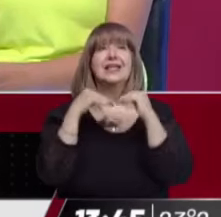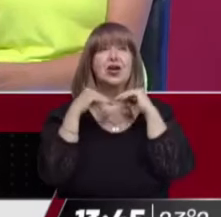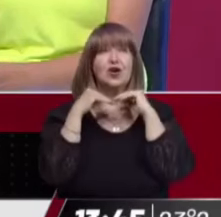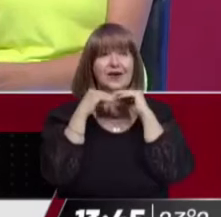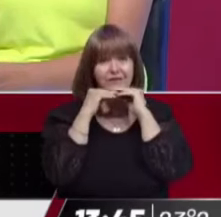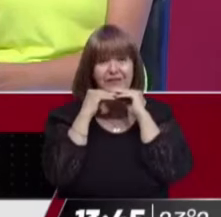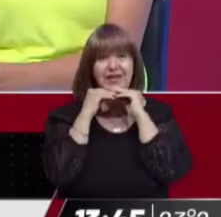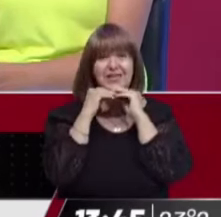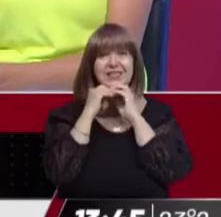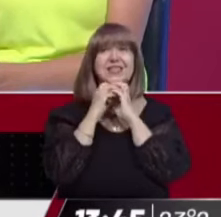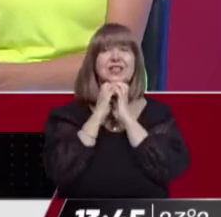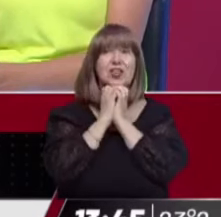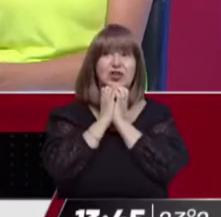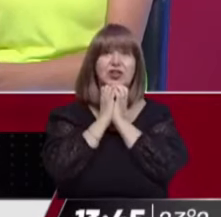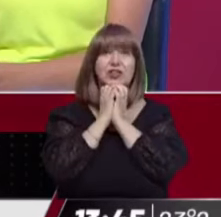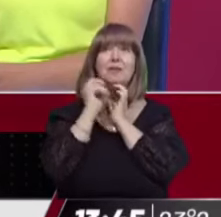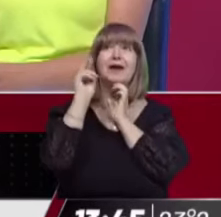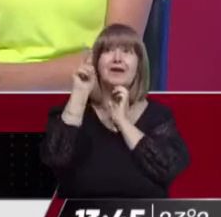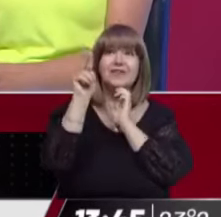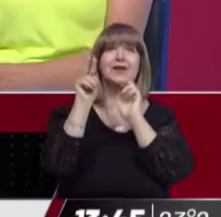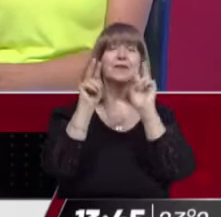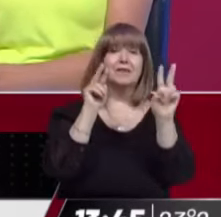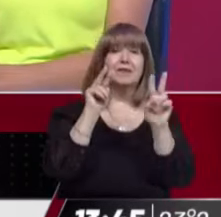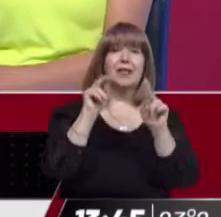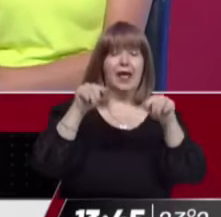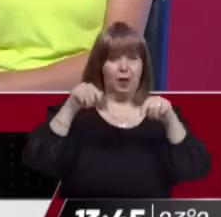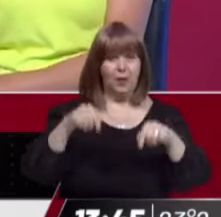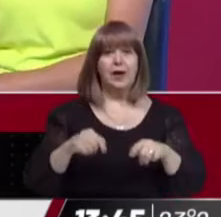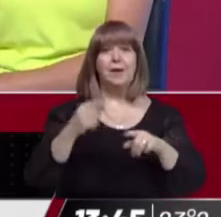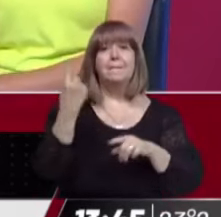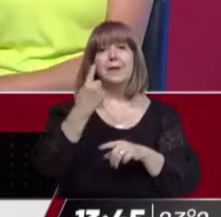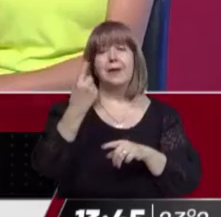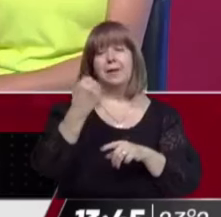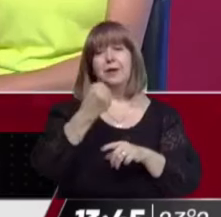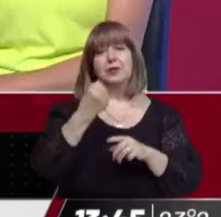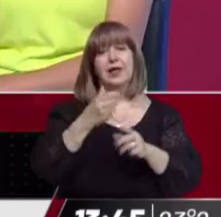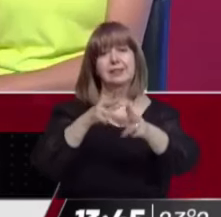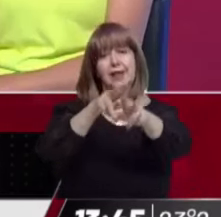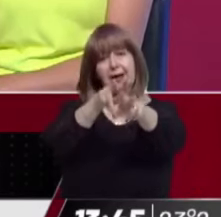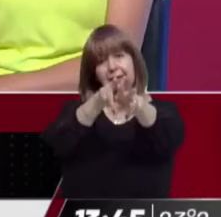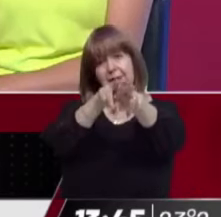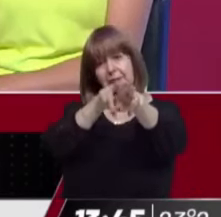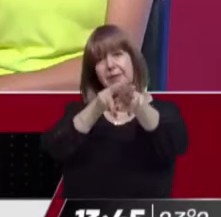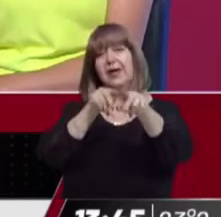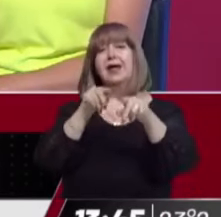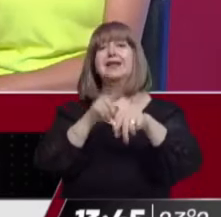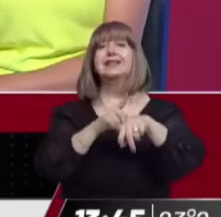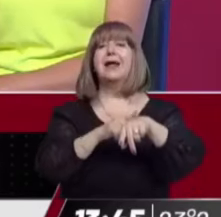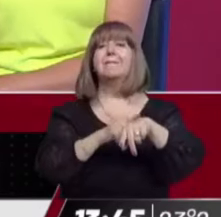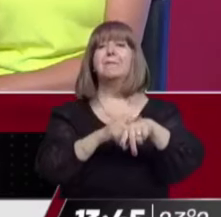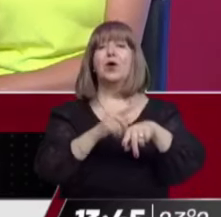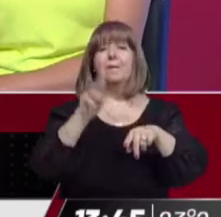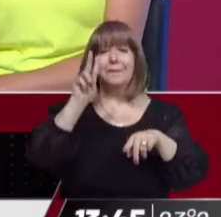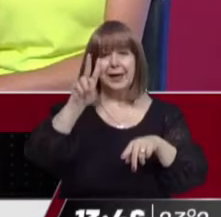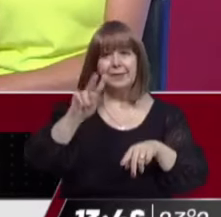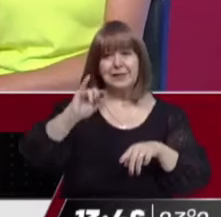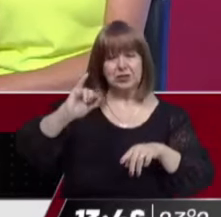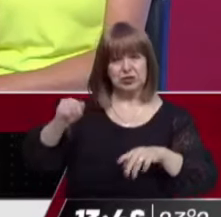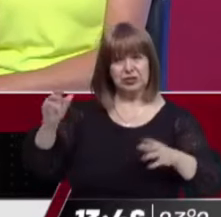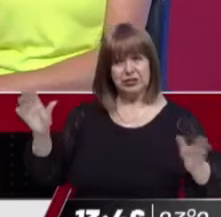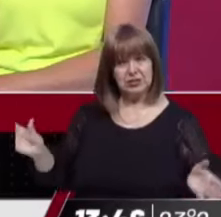Sí, más allá de que se habilita la temporada de caza, que en estos momentos... Es algo muy impopular, ¿no? Debido al auge